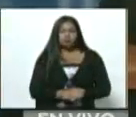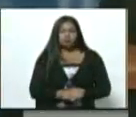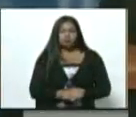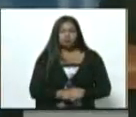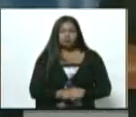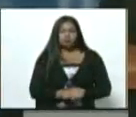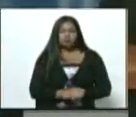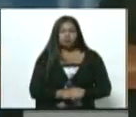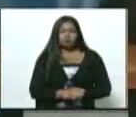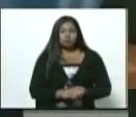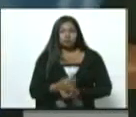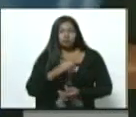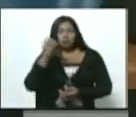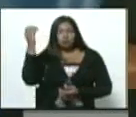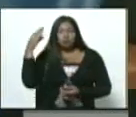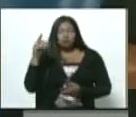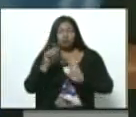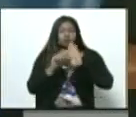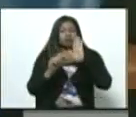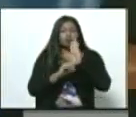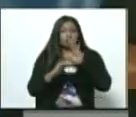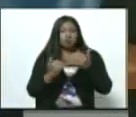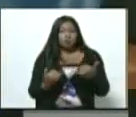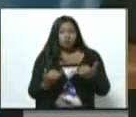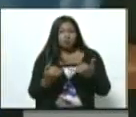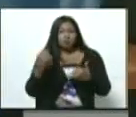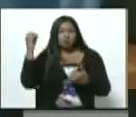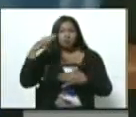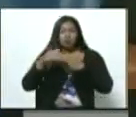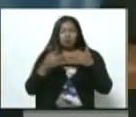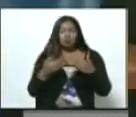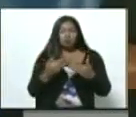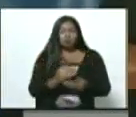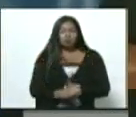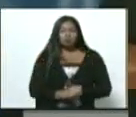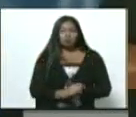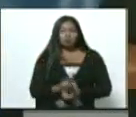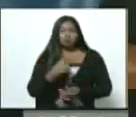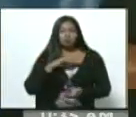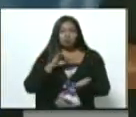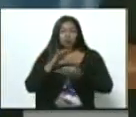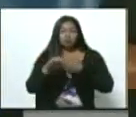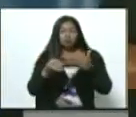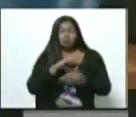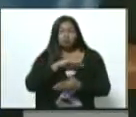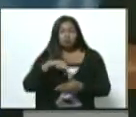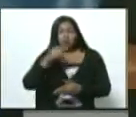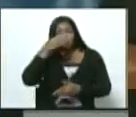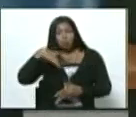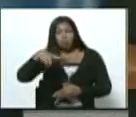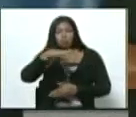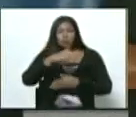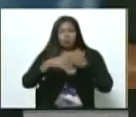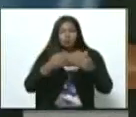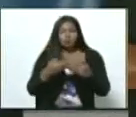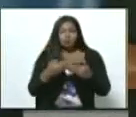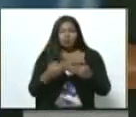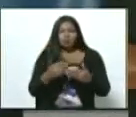dije, a la luz de la Constitución de la República Bolivariana de Venezuela, votada por nuestro pueblo en el año de